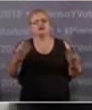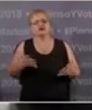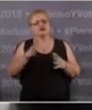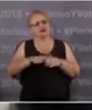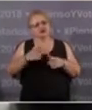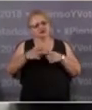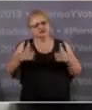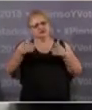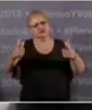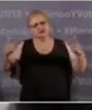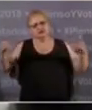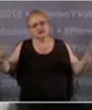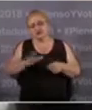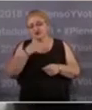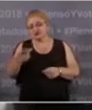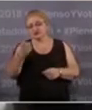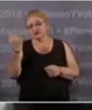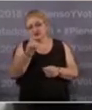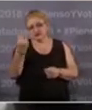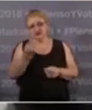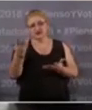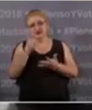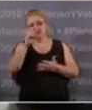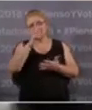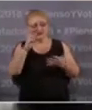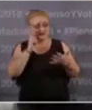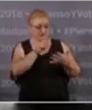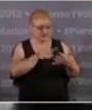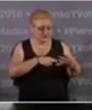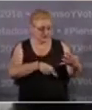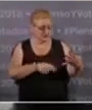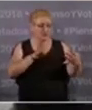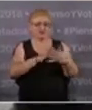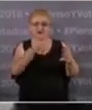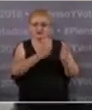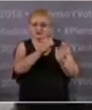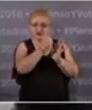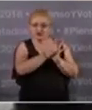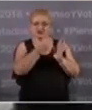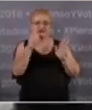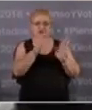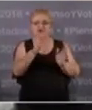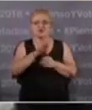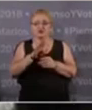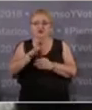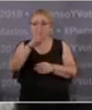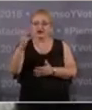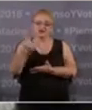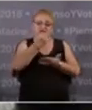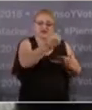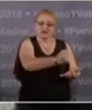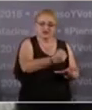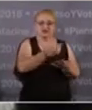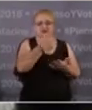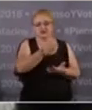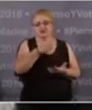Entonces necesitamos hacer una revisión integral de estas leyes, pero además revisar el tema de la asignación presupuestal, porque también de manera